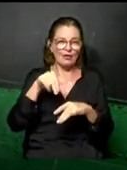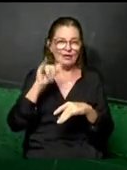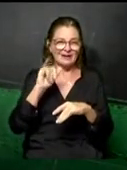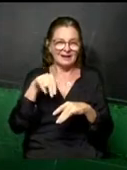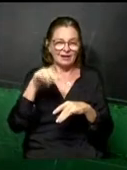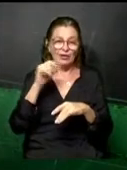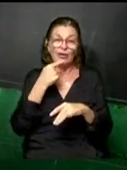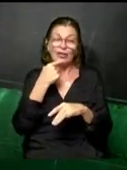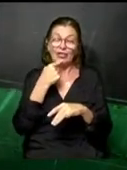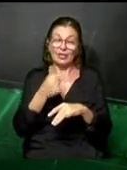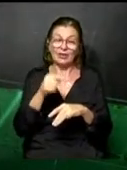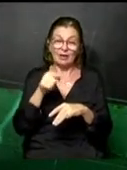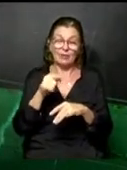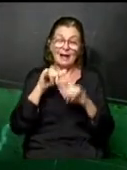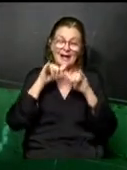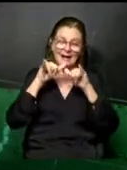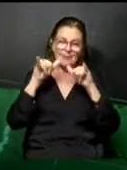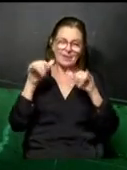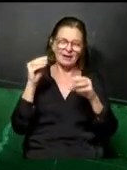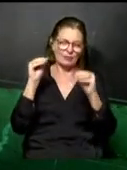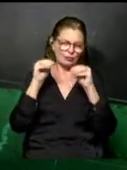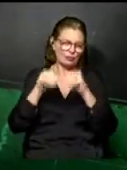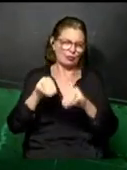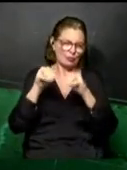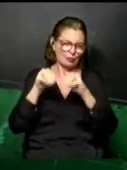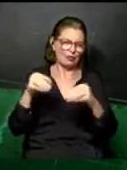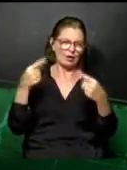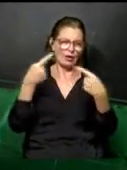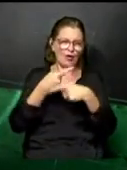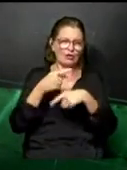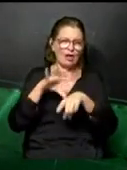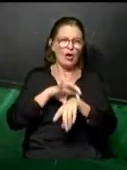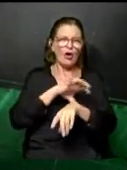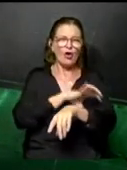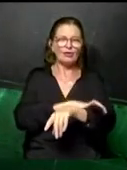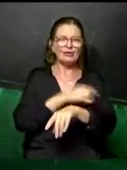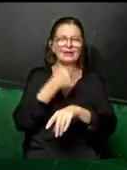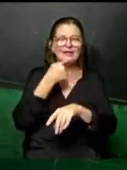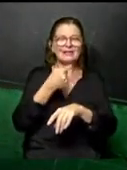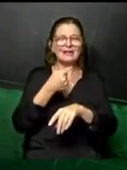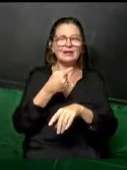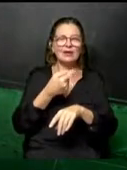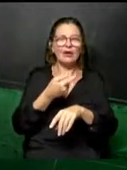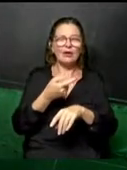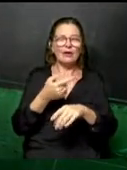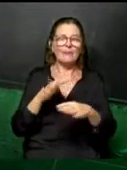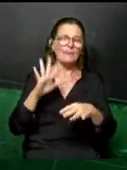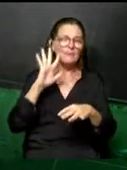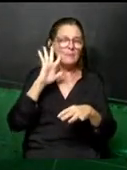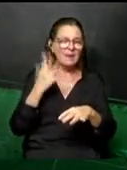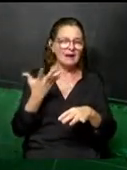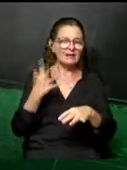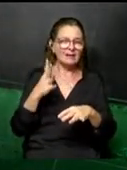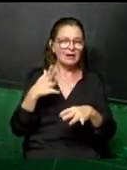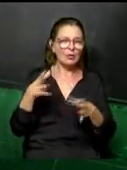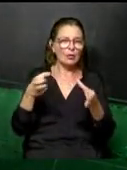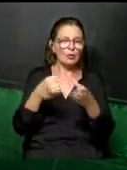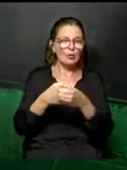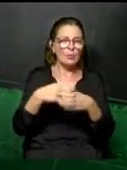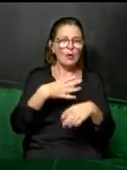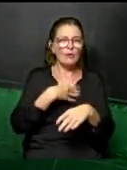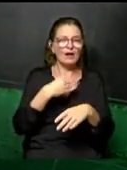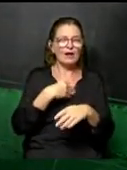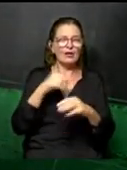sentido, dijo que hay una campaña sucia contra Yamandú Orsi y agregó que es similar a la que un sector blanco le hizo al